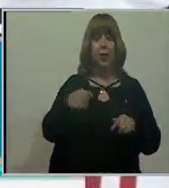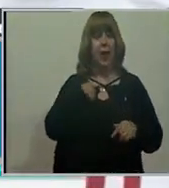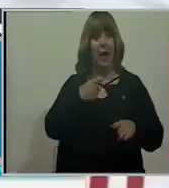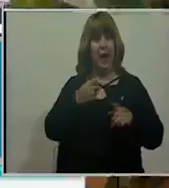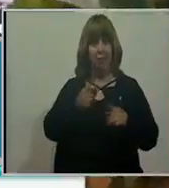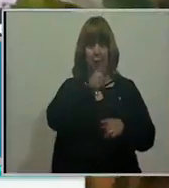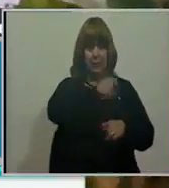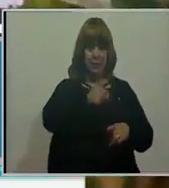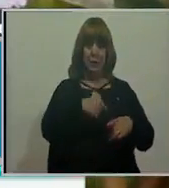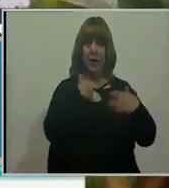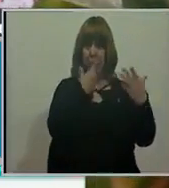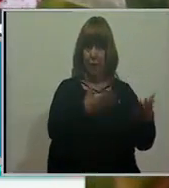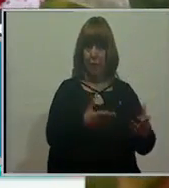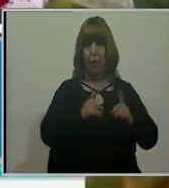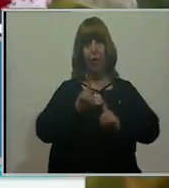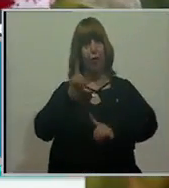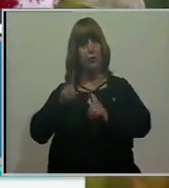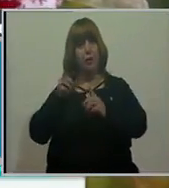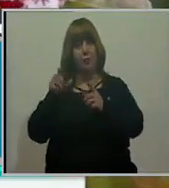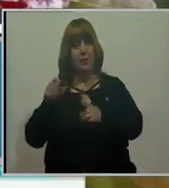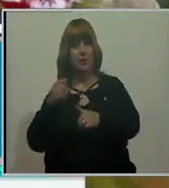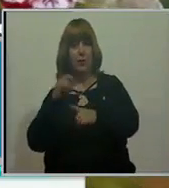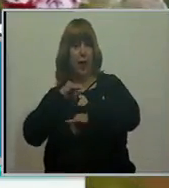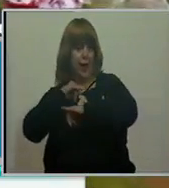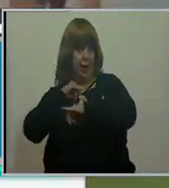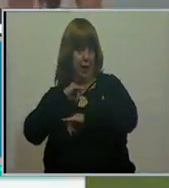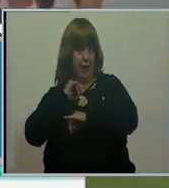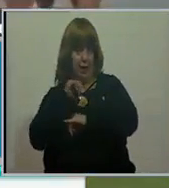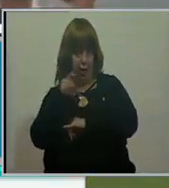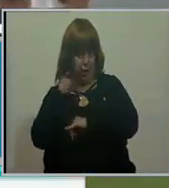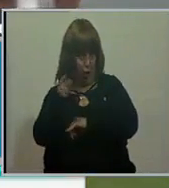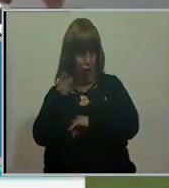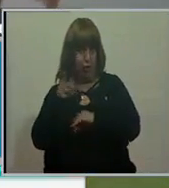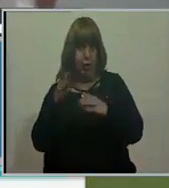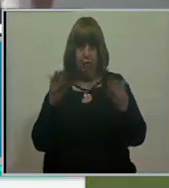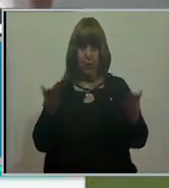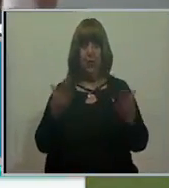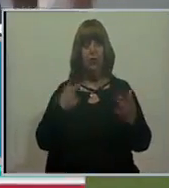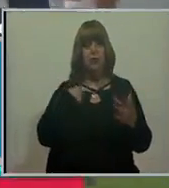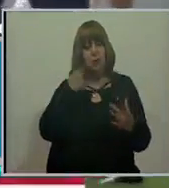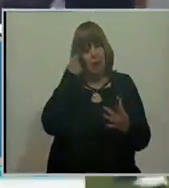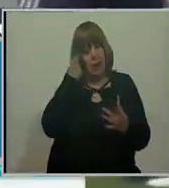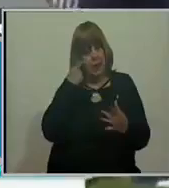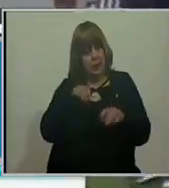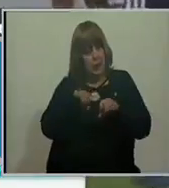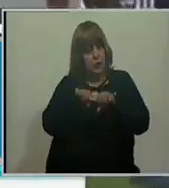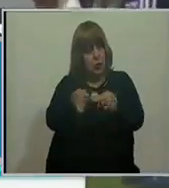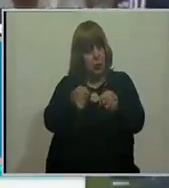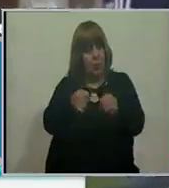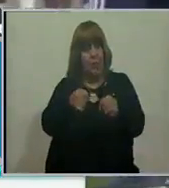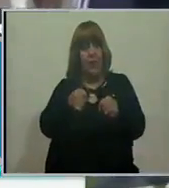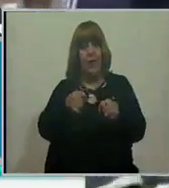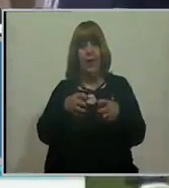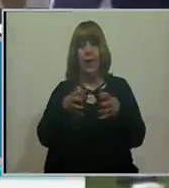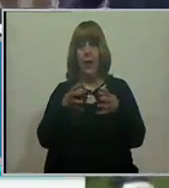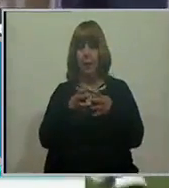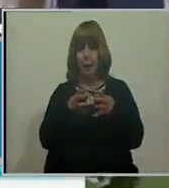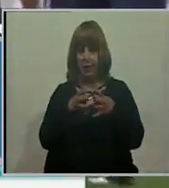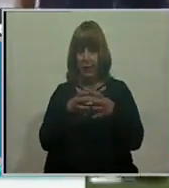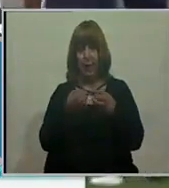gente que esté contra es hacer manifestaciones. Yo creo que el hecho de cancelar compartido porque